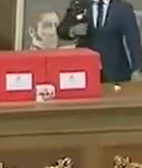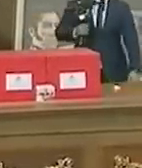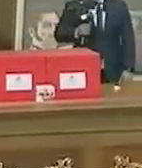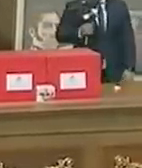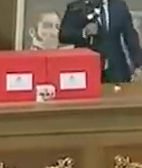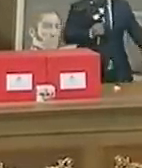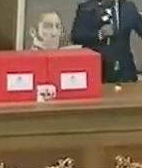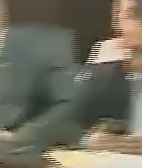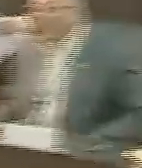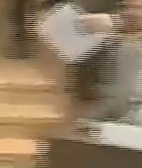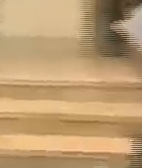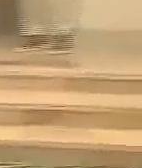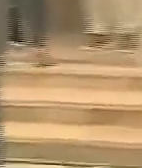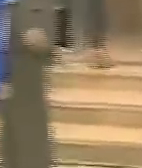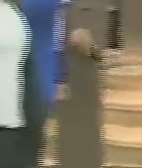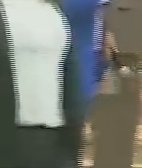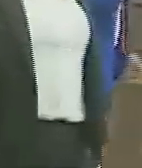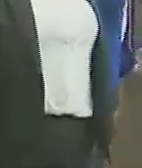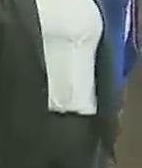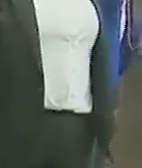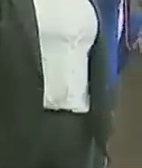Solicito la tribuna de oradores, se le concede.